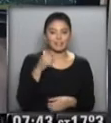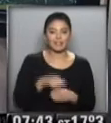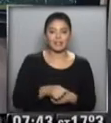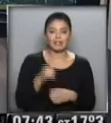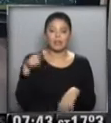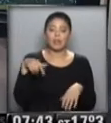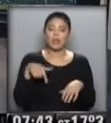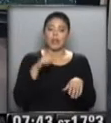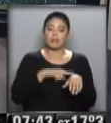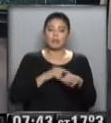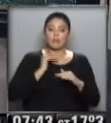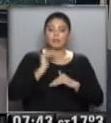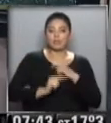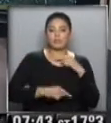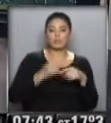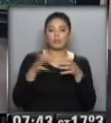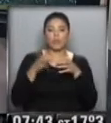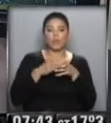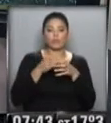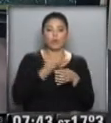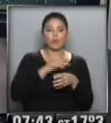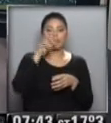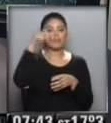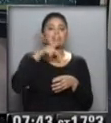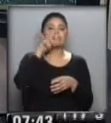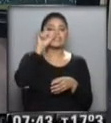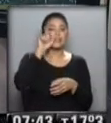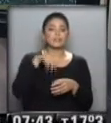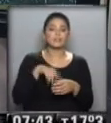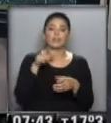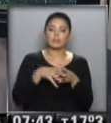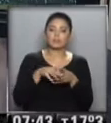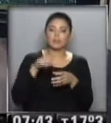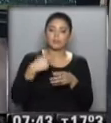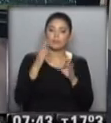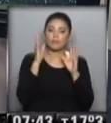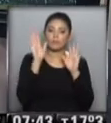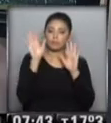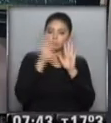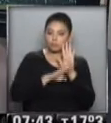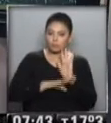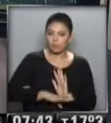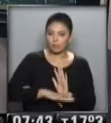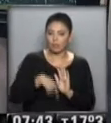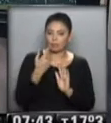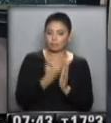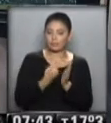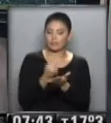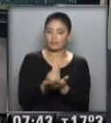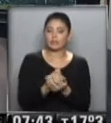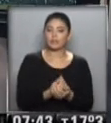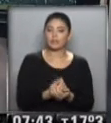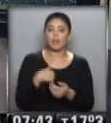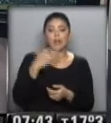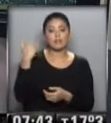tiempos y los pasos que va dando el frente para la victoria son los que ha programado el presidente de la bancada miguel pichetto los tiempos se fueron dando